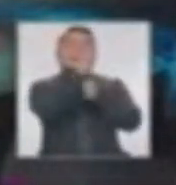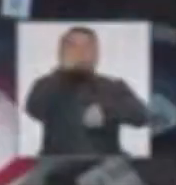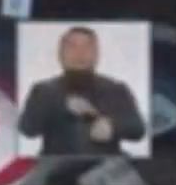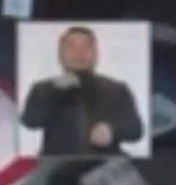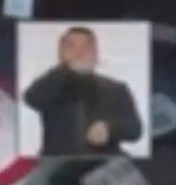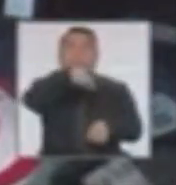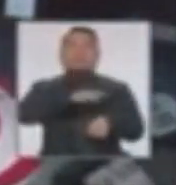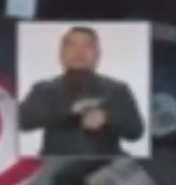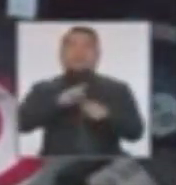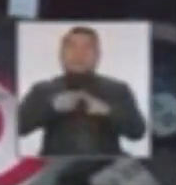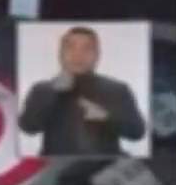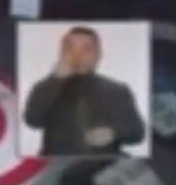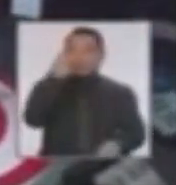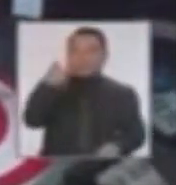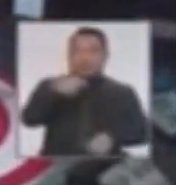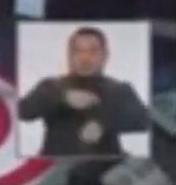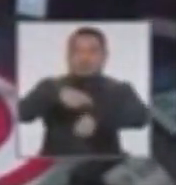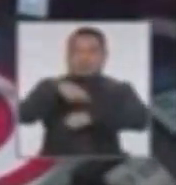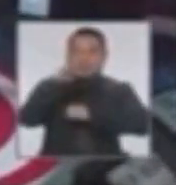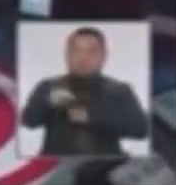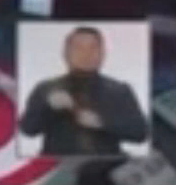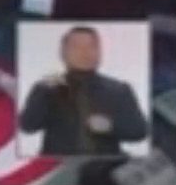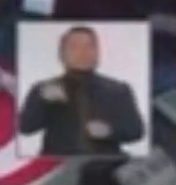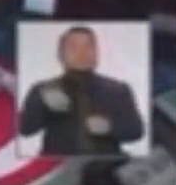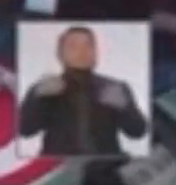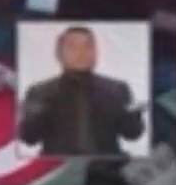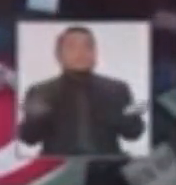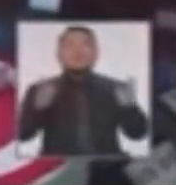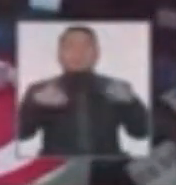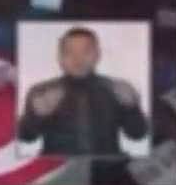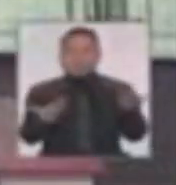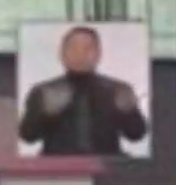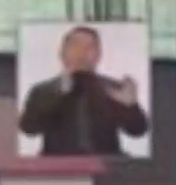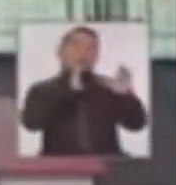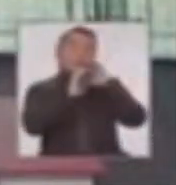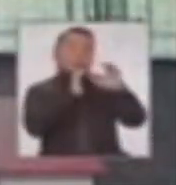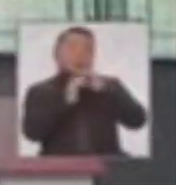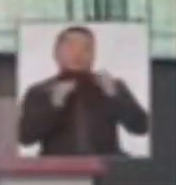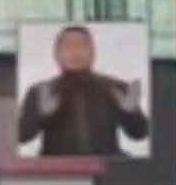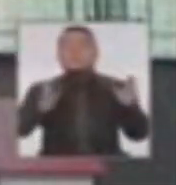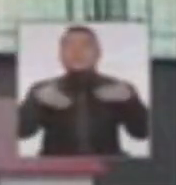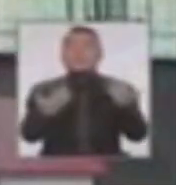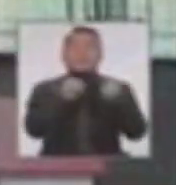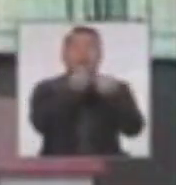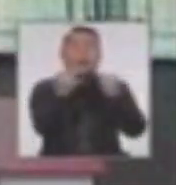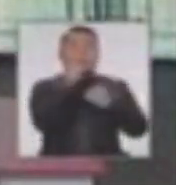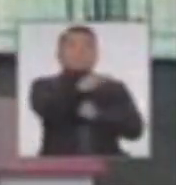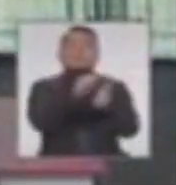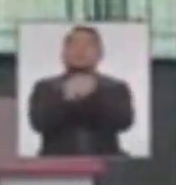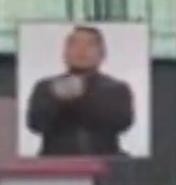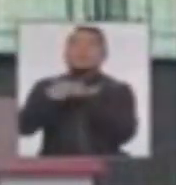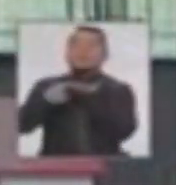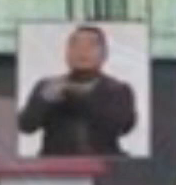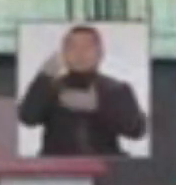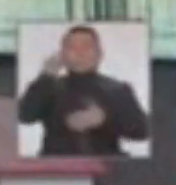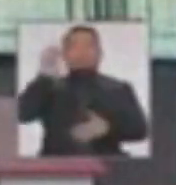el partido, qué es lo que nosotros queremos implementar, es la lucha anticorrupción. La corrupción se lleva 23 mil millones de soles, es lo que